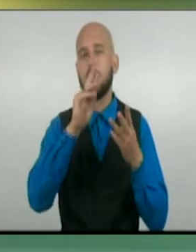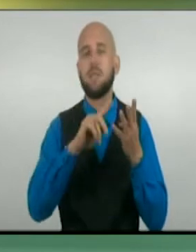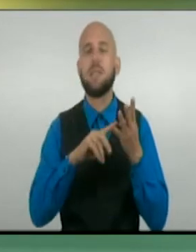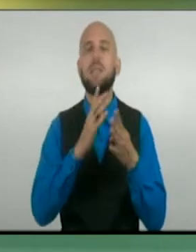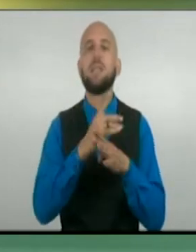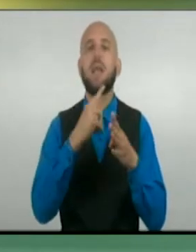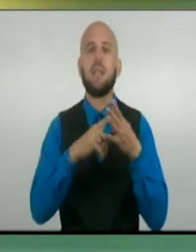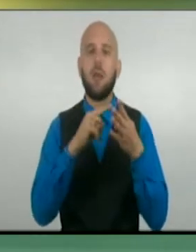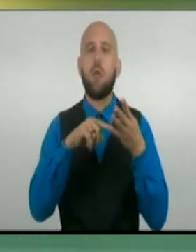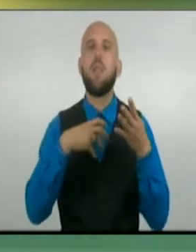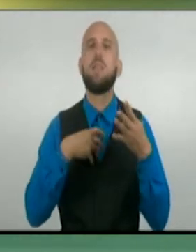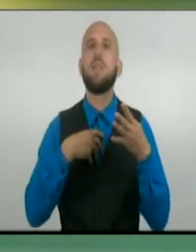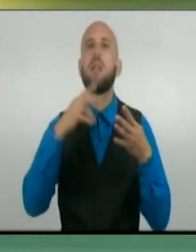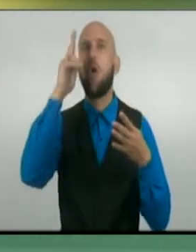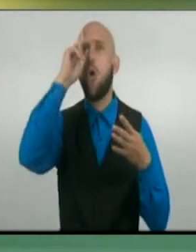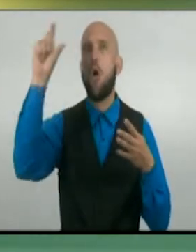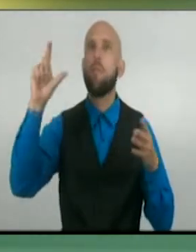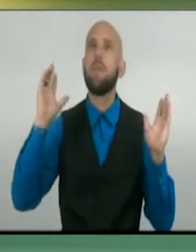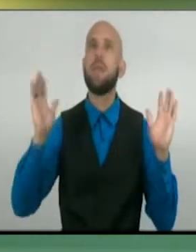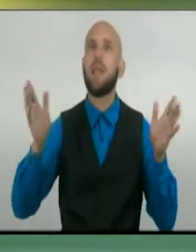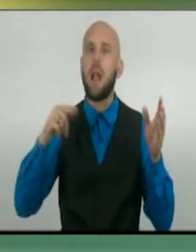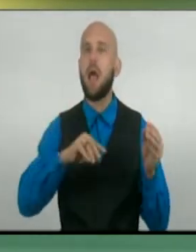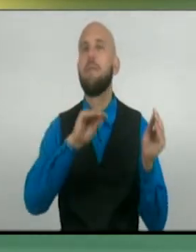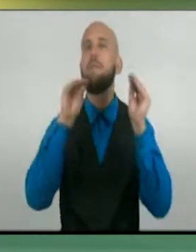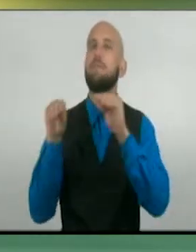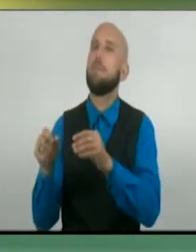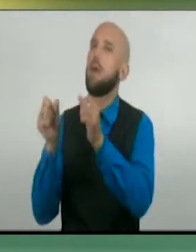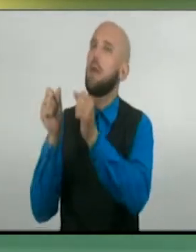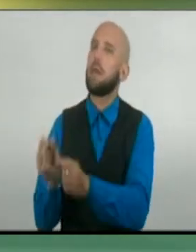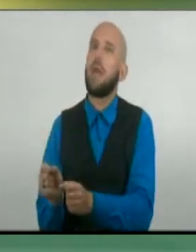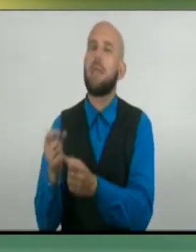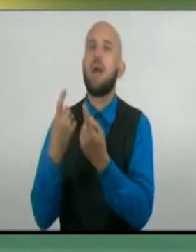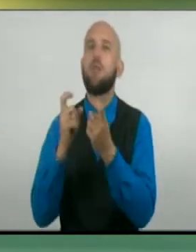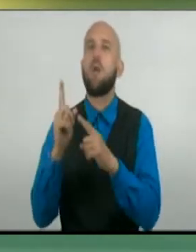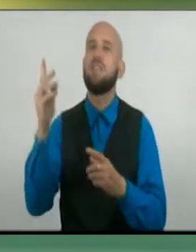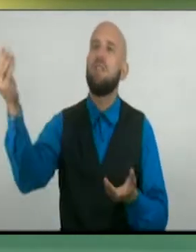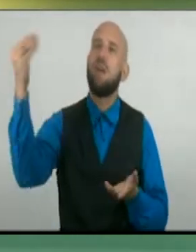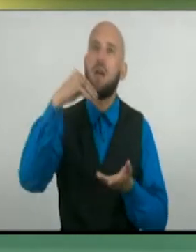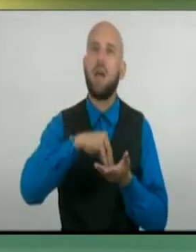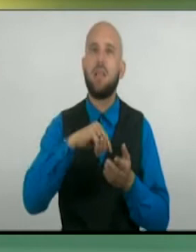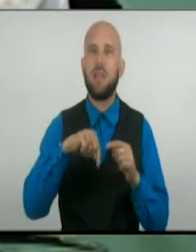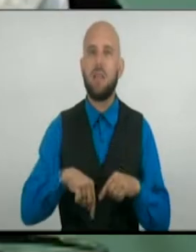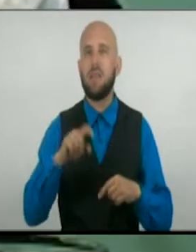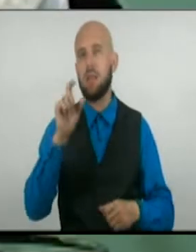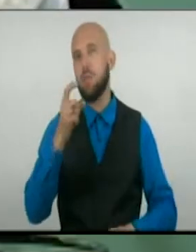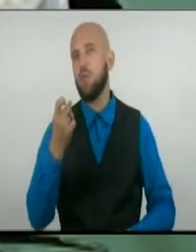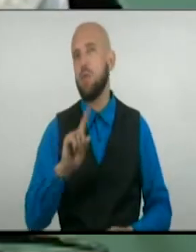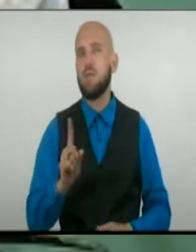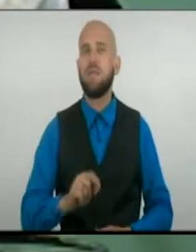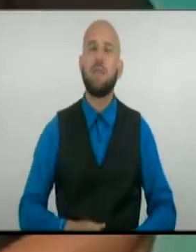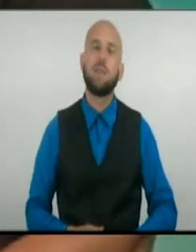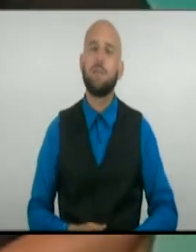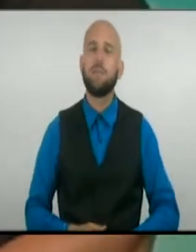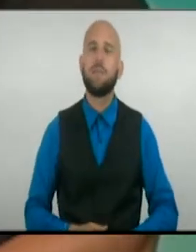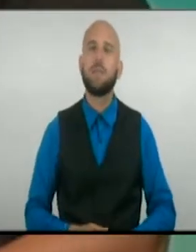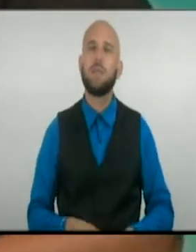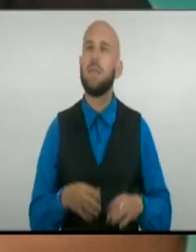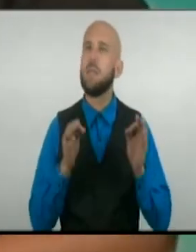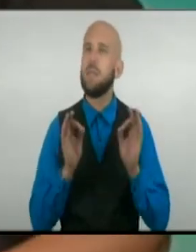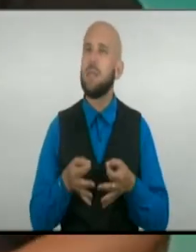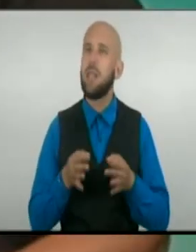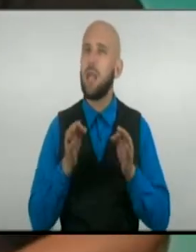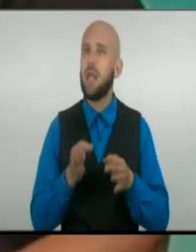bancos municipales y la sangre que se colecta y se queda en esos bancos para ser procesado siempre con